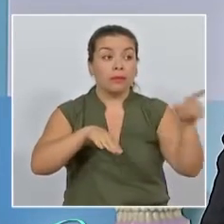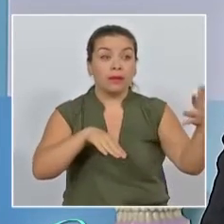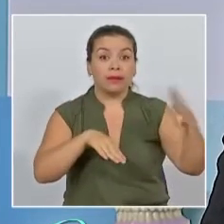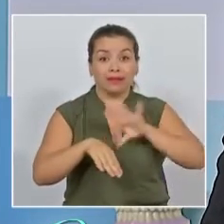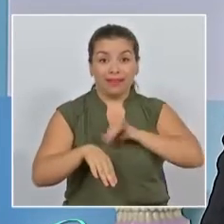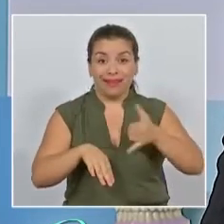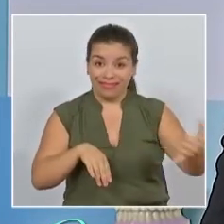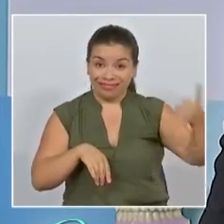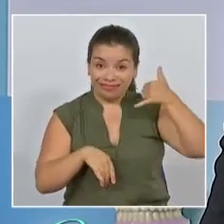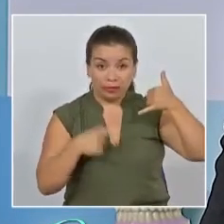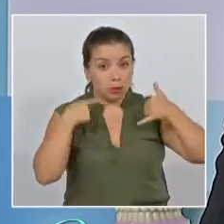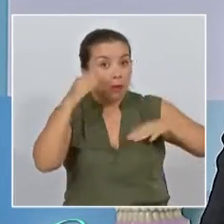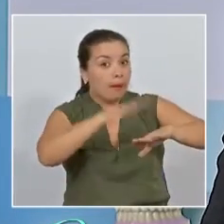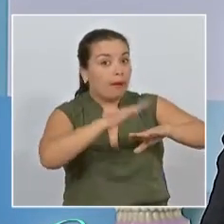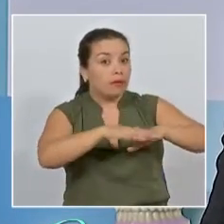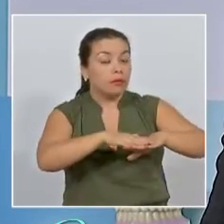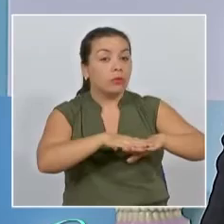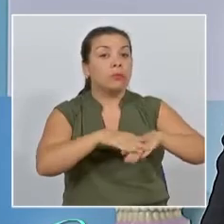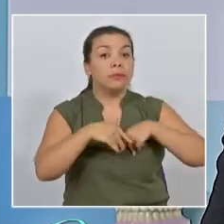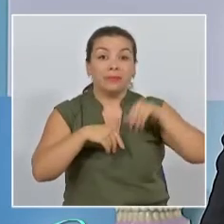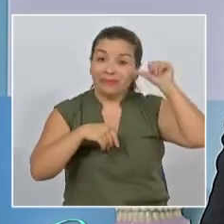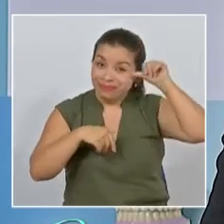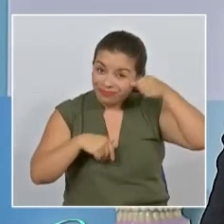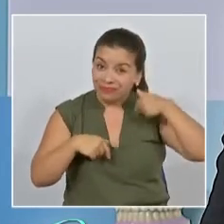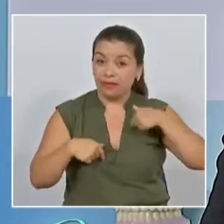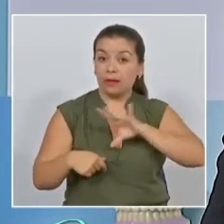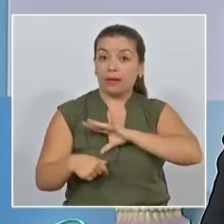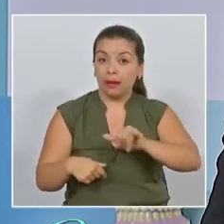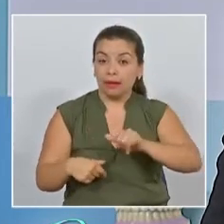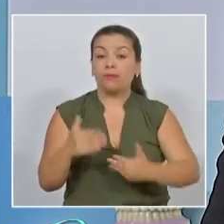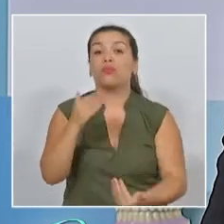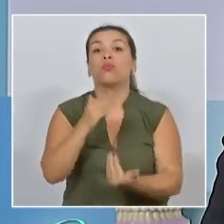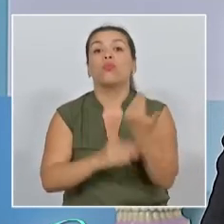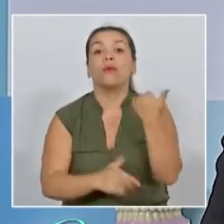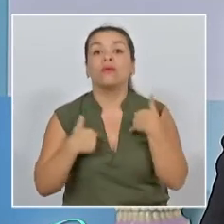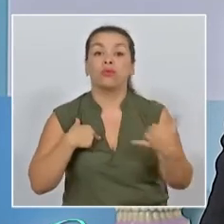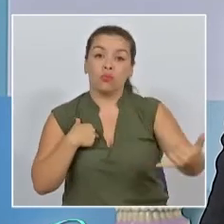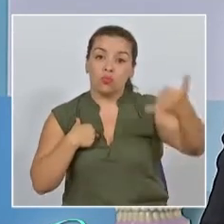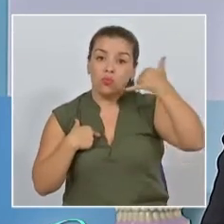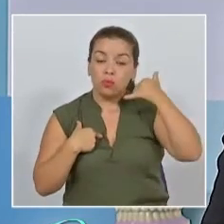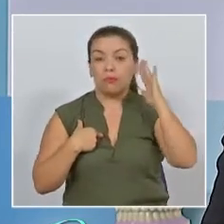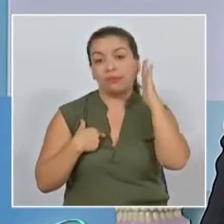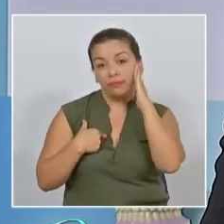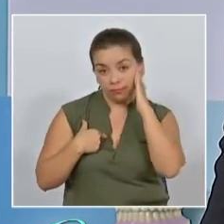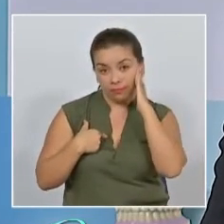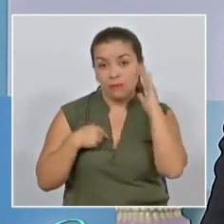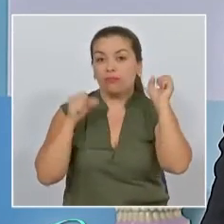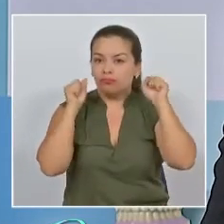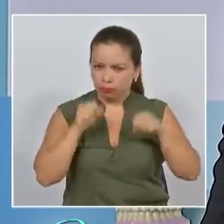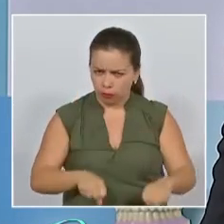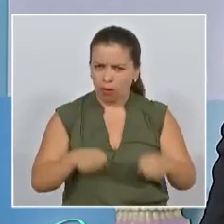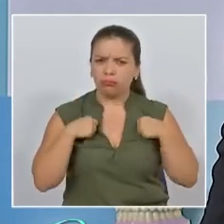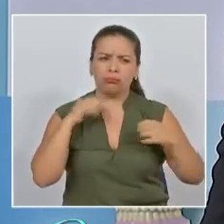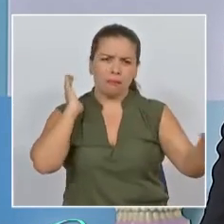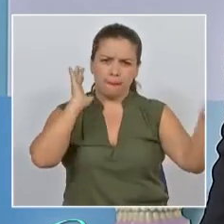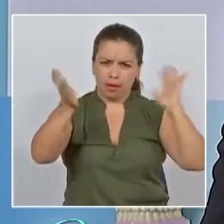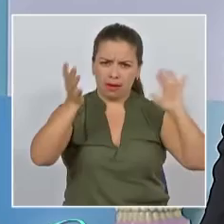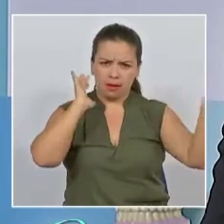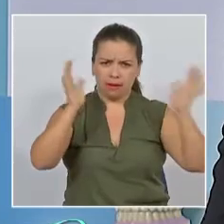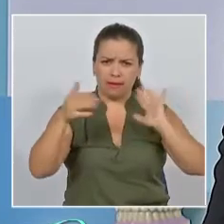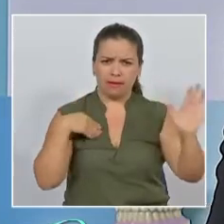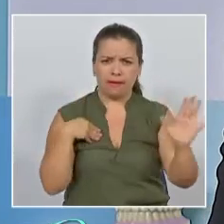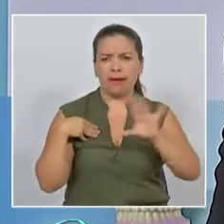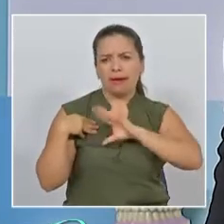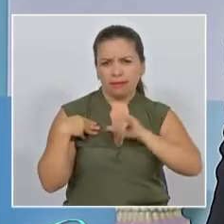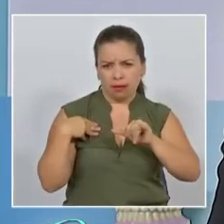quiero recordarles que en Cali hay una nueva línea celular para que ustedes se comuniquen en Cali